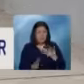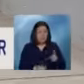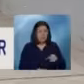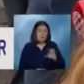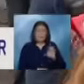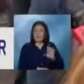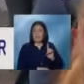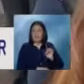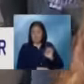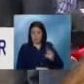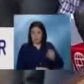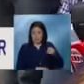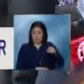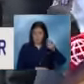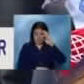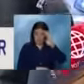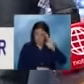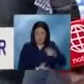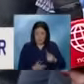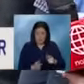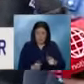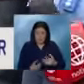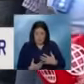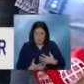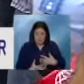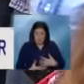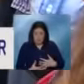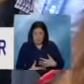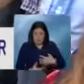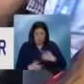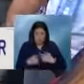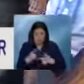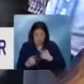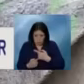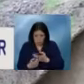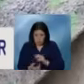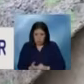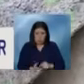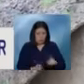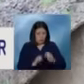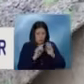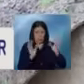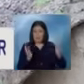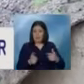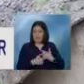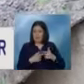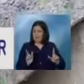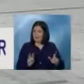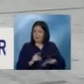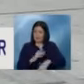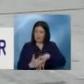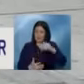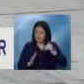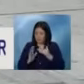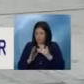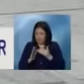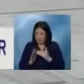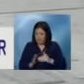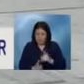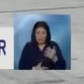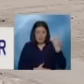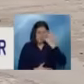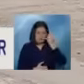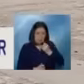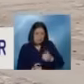Edward, también policía, intenta no quebrarse. Cuenta que Kenyo estaba en su día de franco. Salió de su casa en San Martín de Porres para